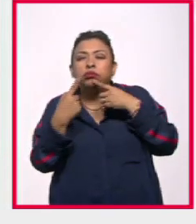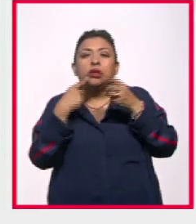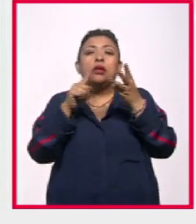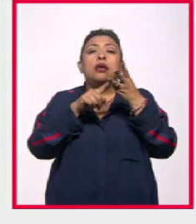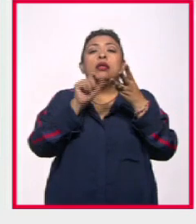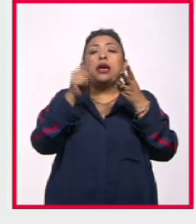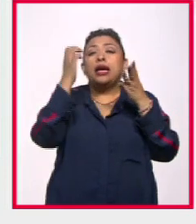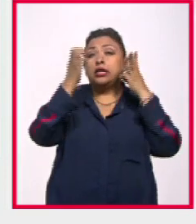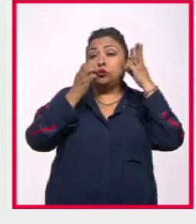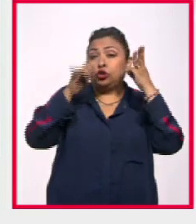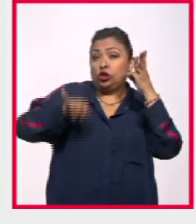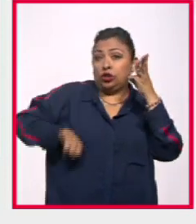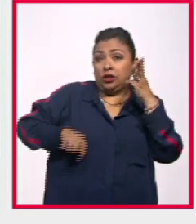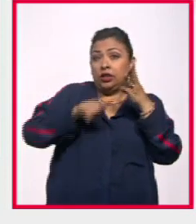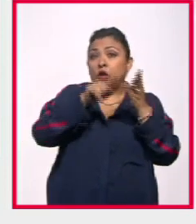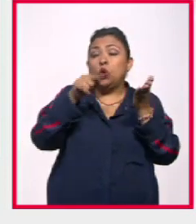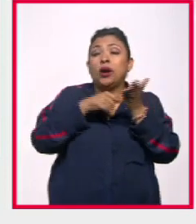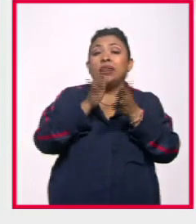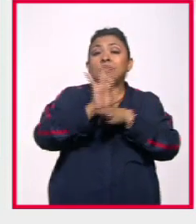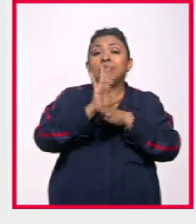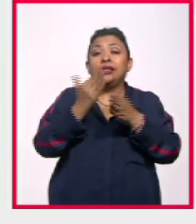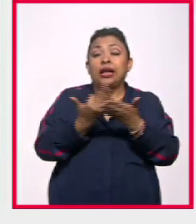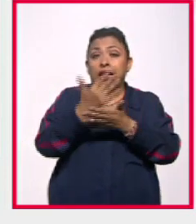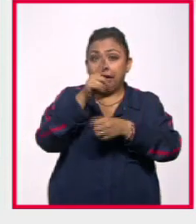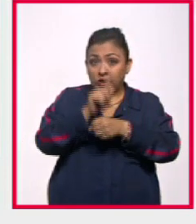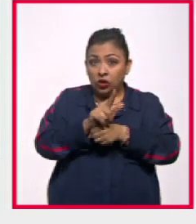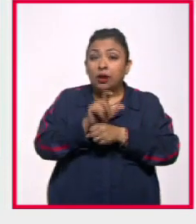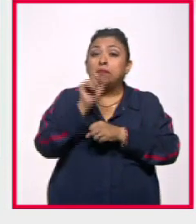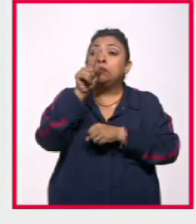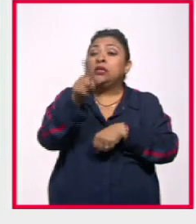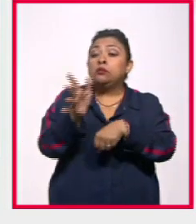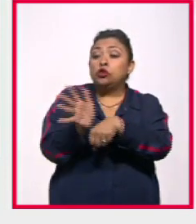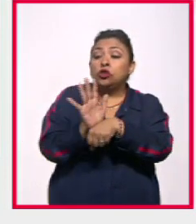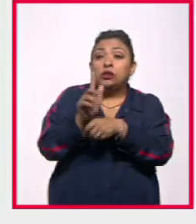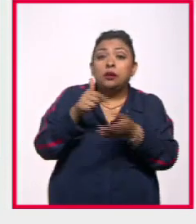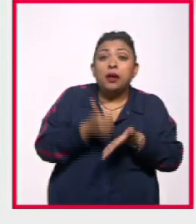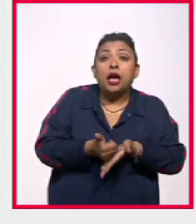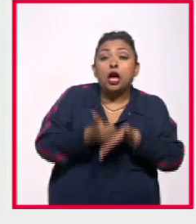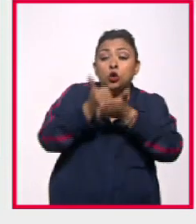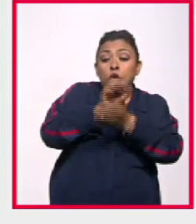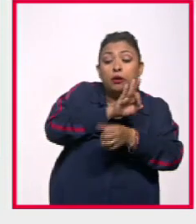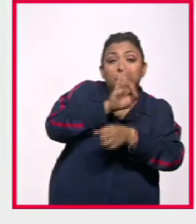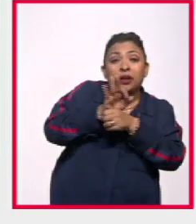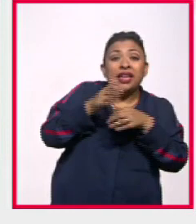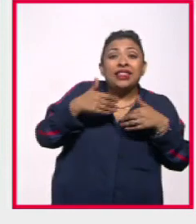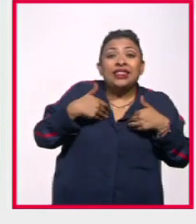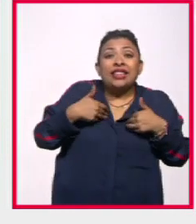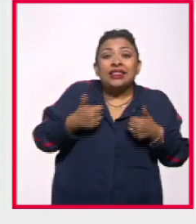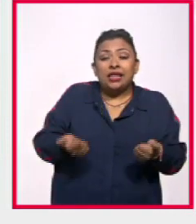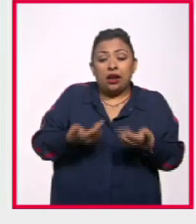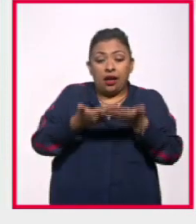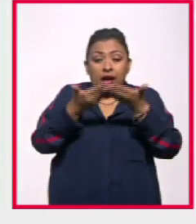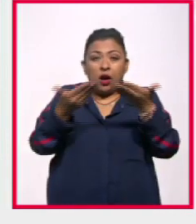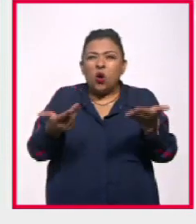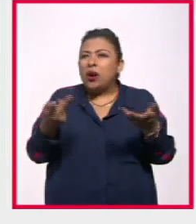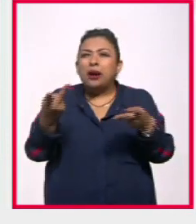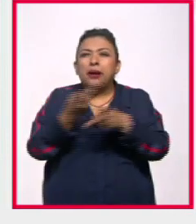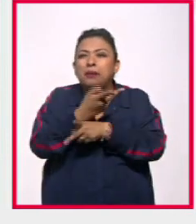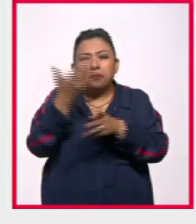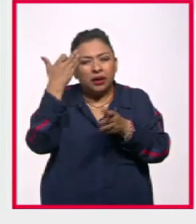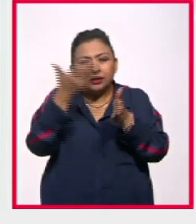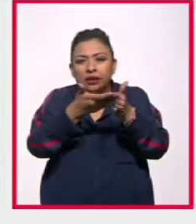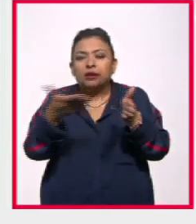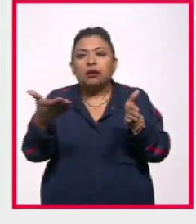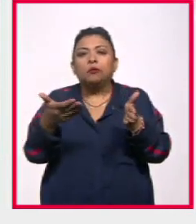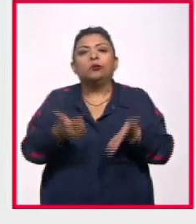también una exposición muy interesante de la Cineteca Nacional, también el séptimo arte sirve para entender nuestra actualidad.